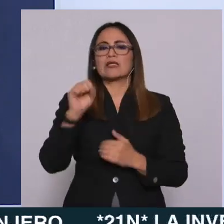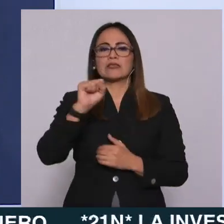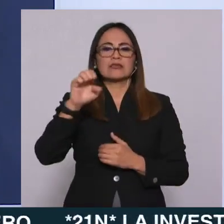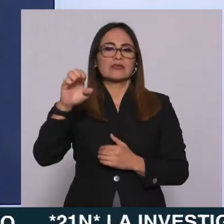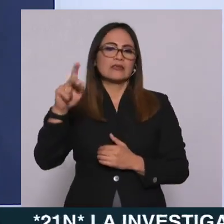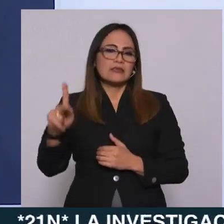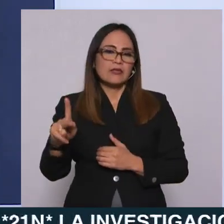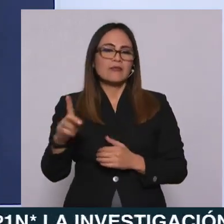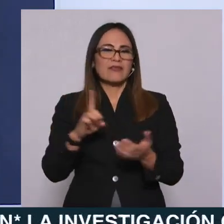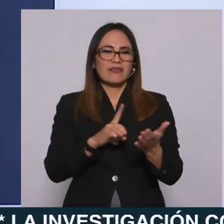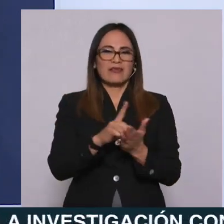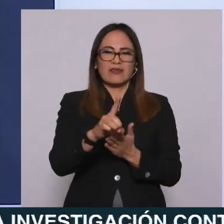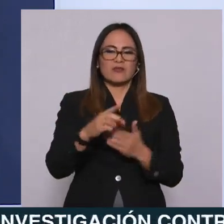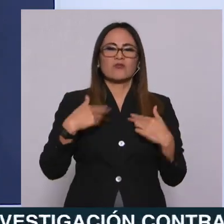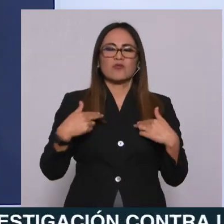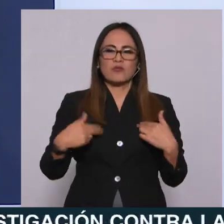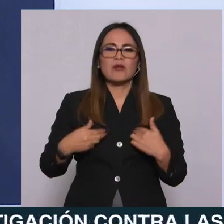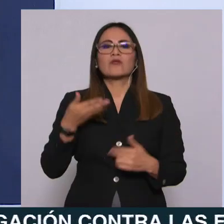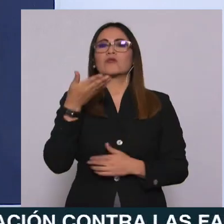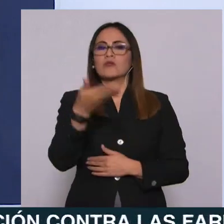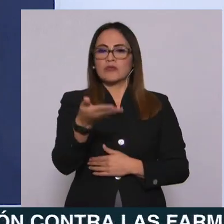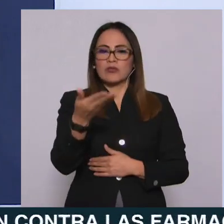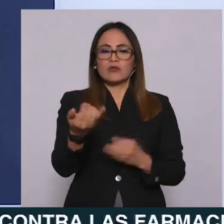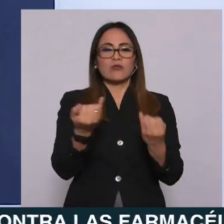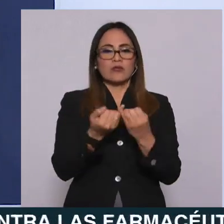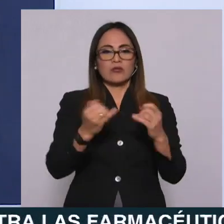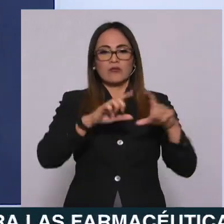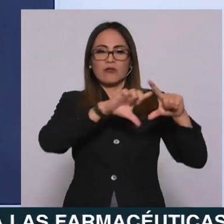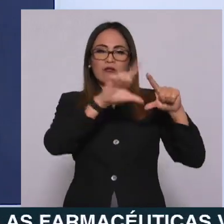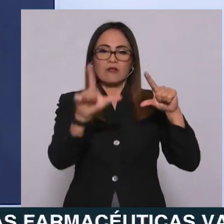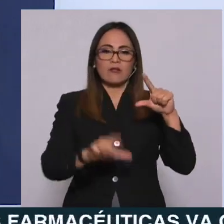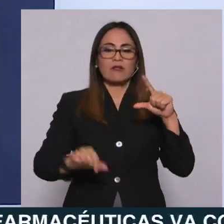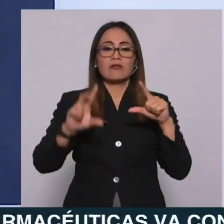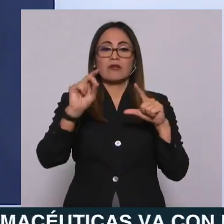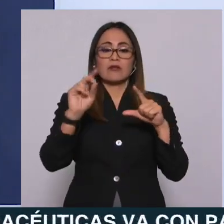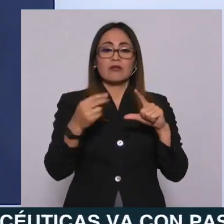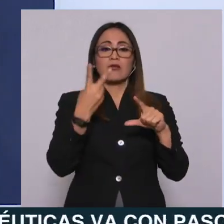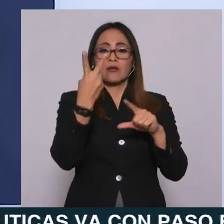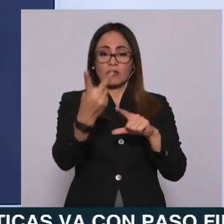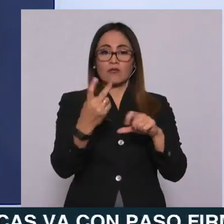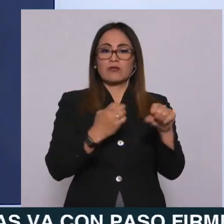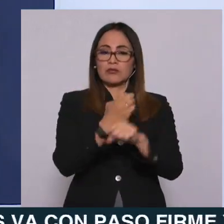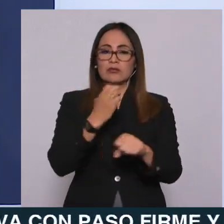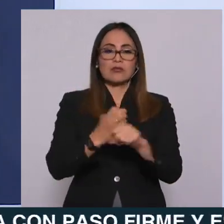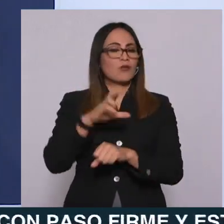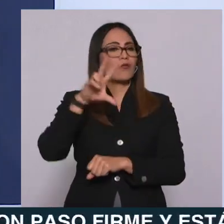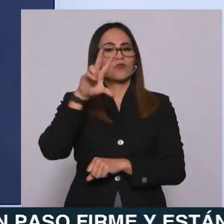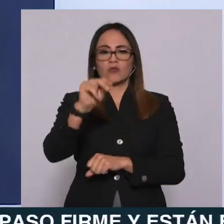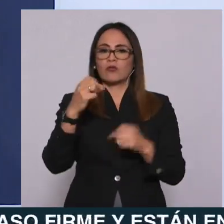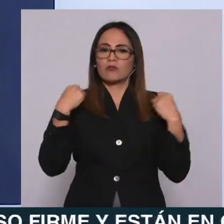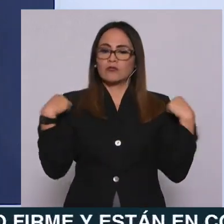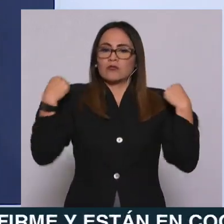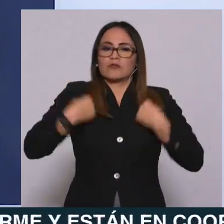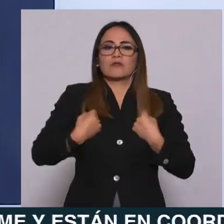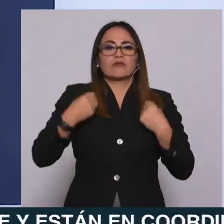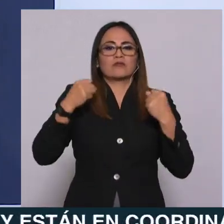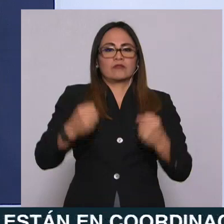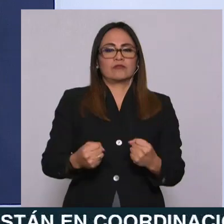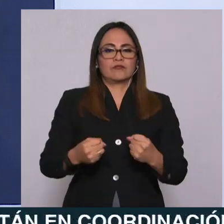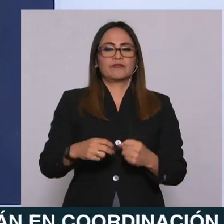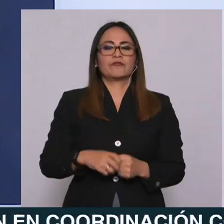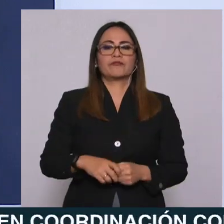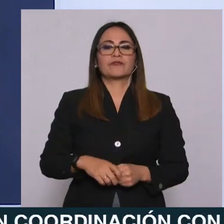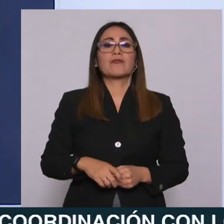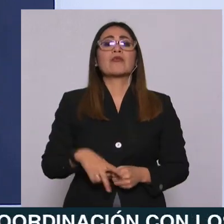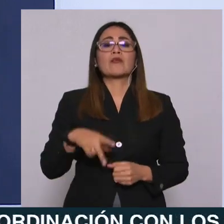Educación Pública y autoridades educativas de los 32 estados no implementar el operativo Mochila Segura. Y para hablar al respecto, saludamos en